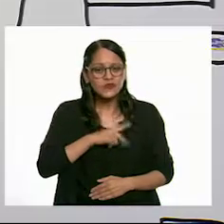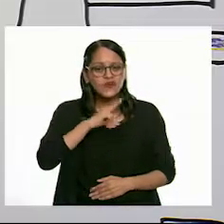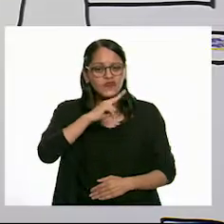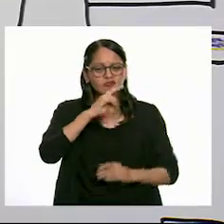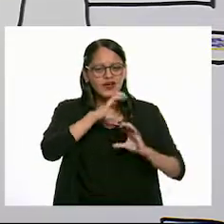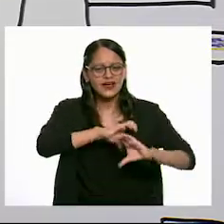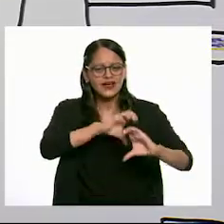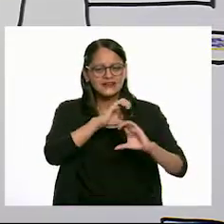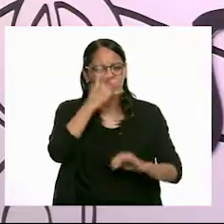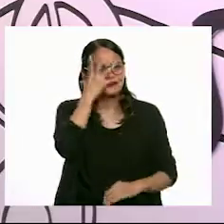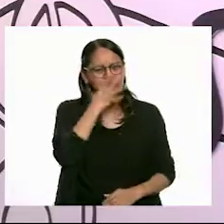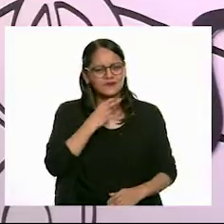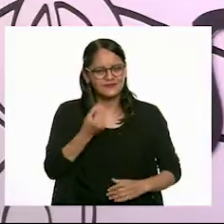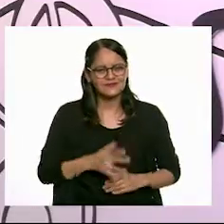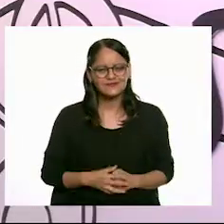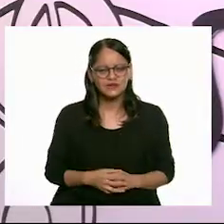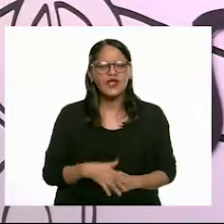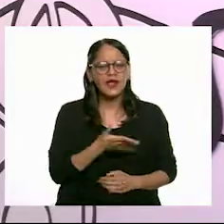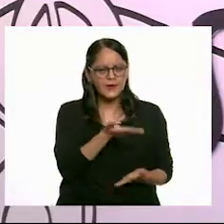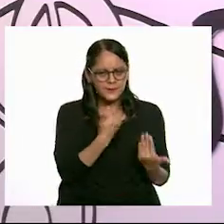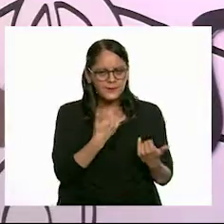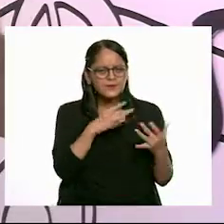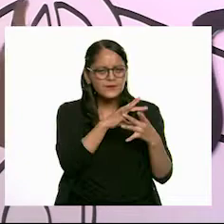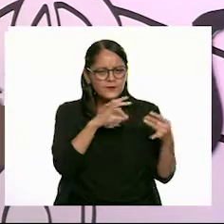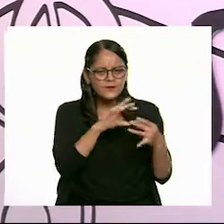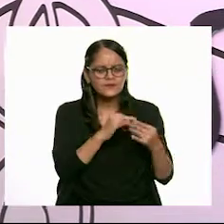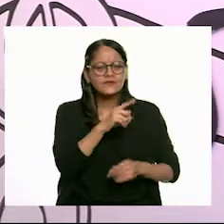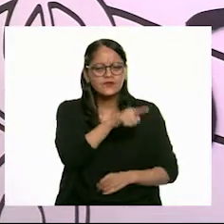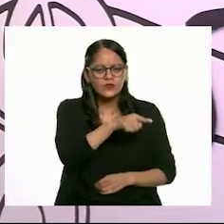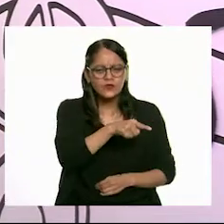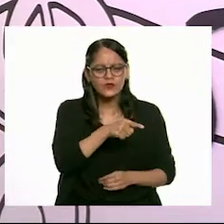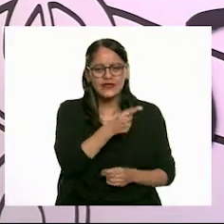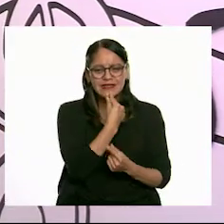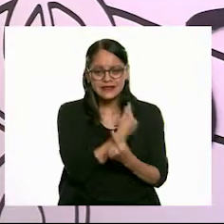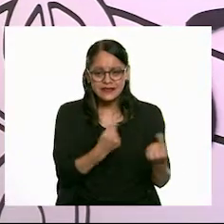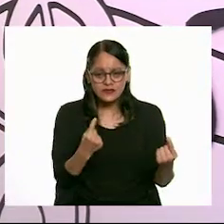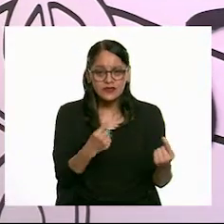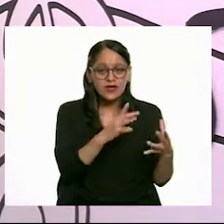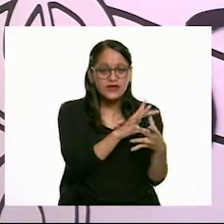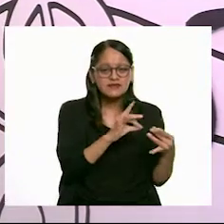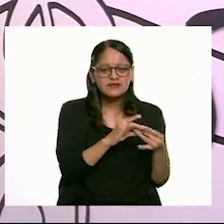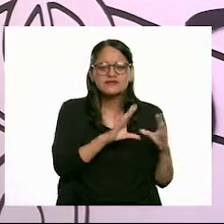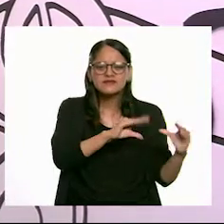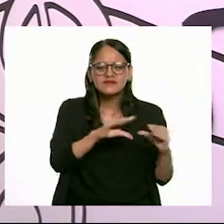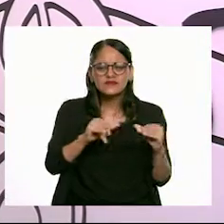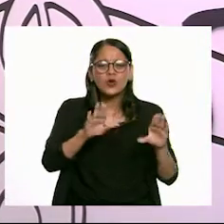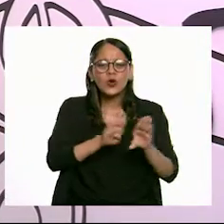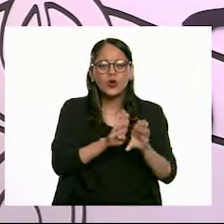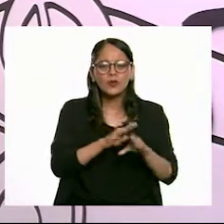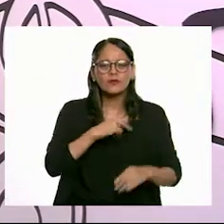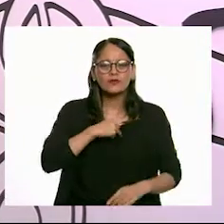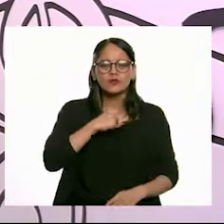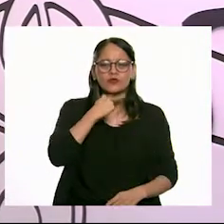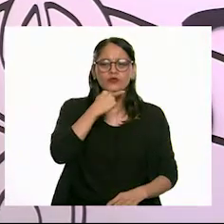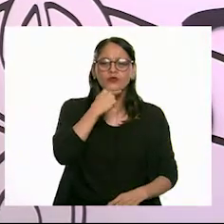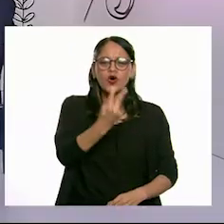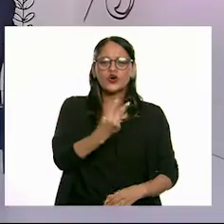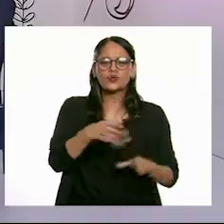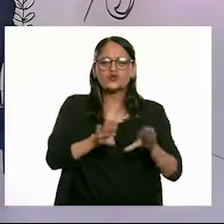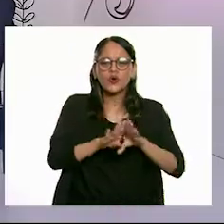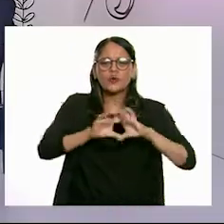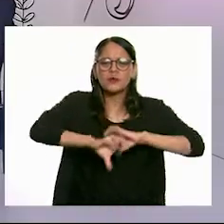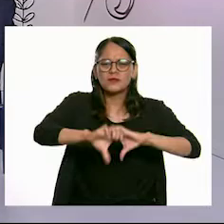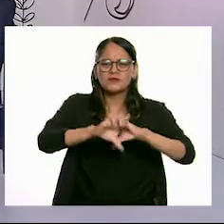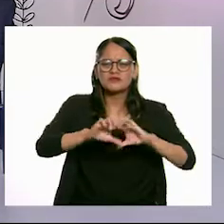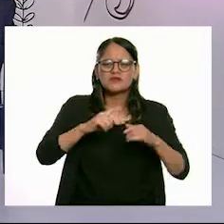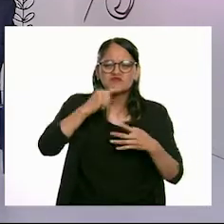cantas. Muchas gracias. Oye, y explícanos, explica a todos estos niños cómo funciona el aparato fonador con lo que cantamos.